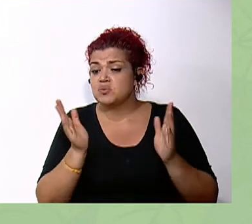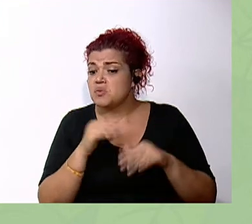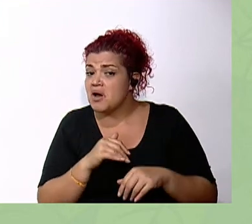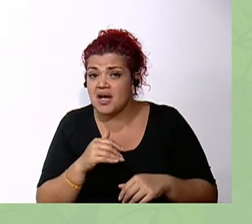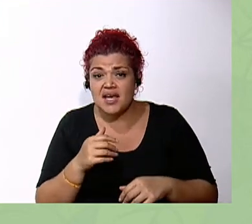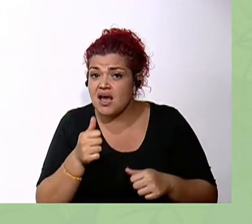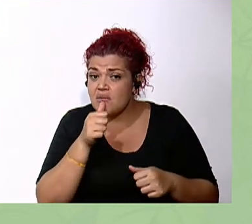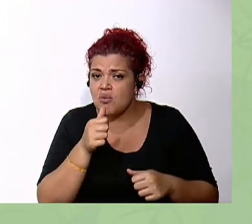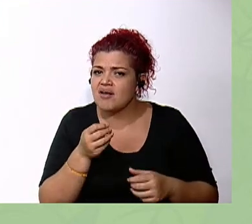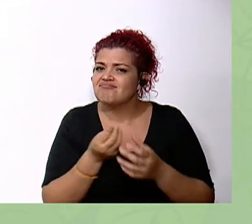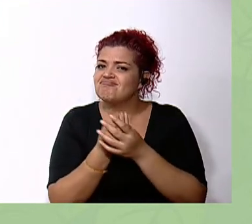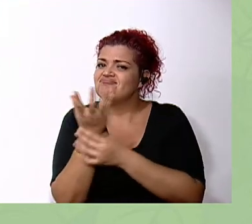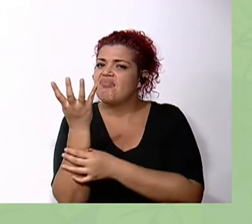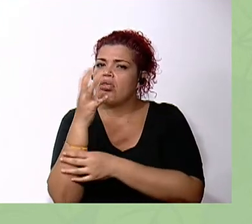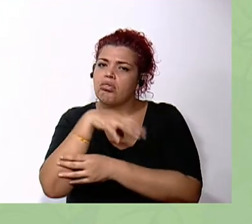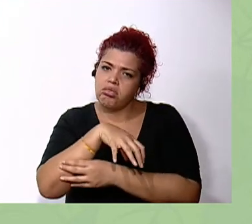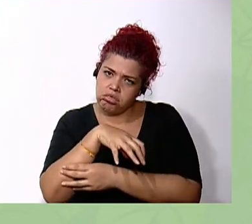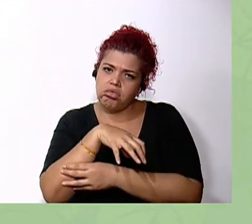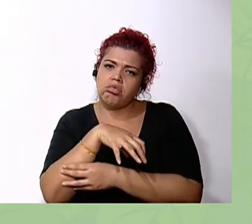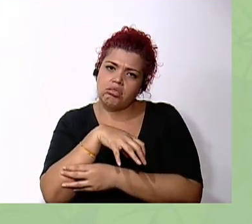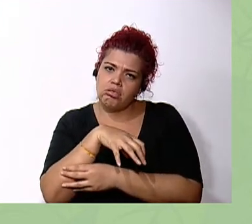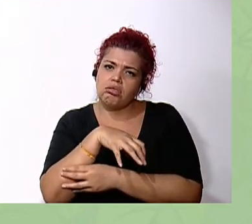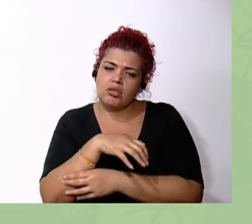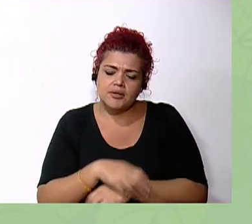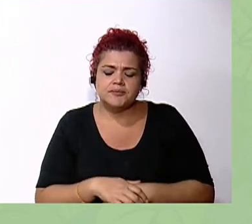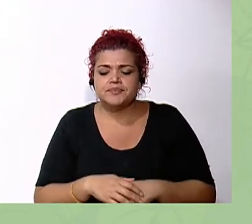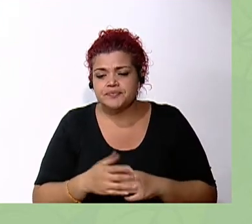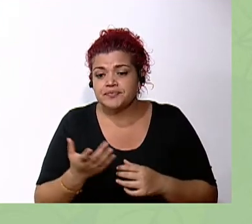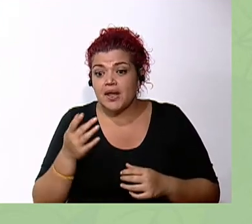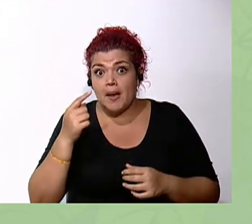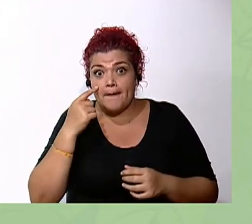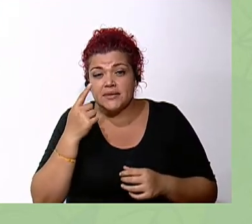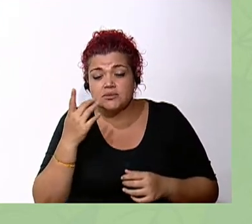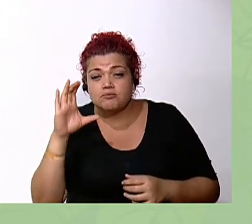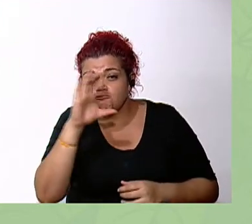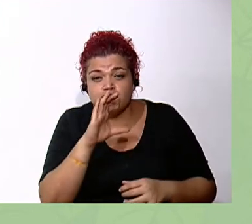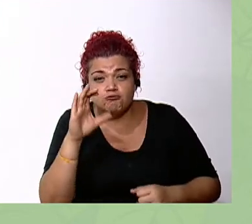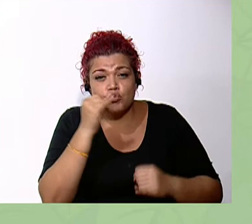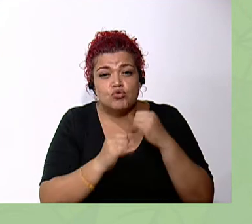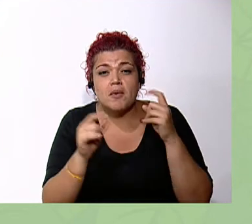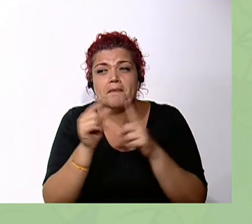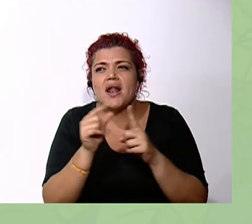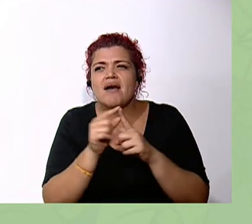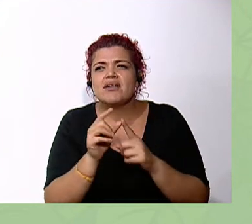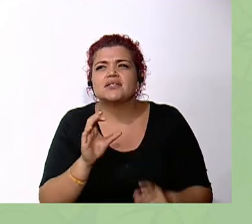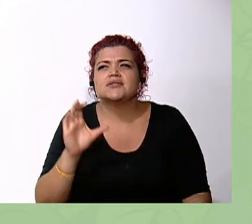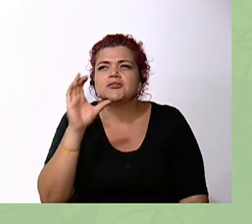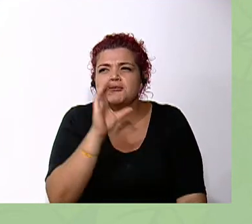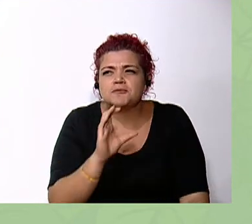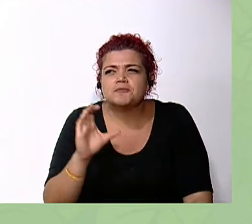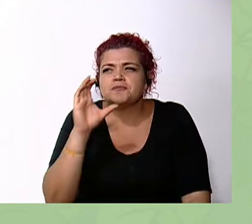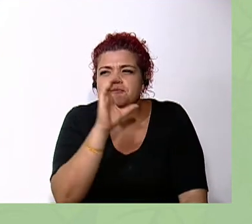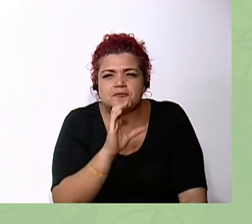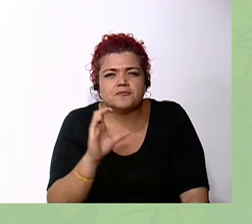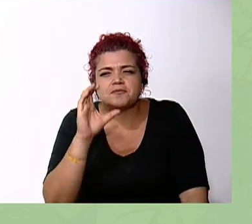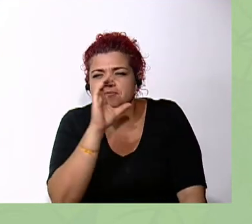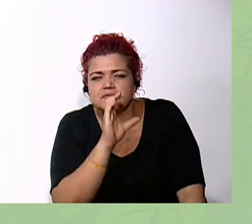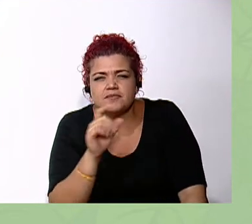jamás podría vivir. Muy bien. Vamos a ver una última palabra que ustedes puedan observar